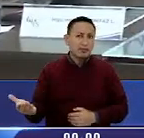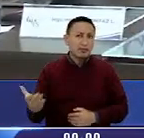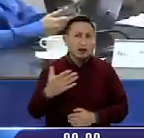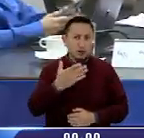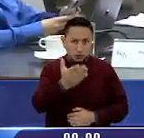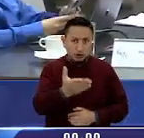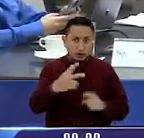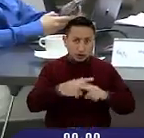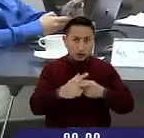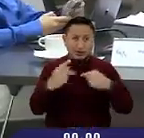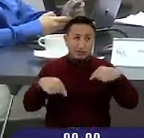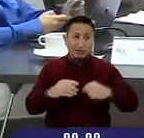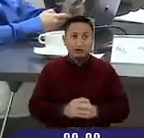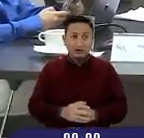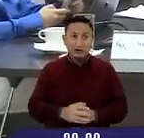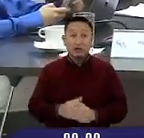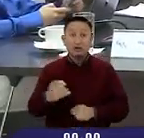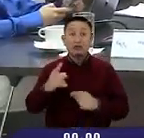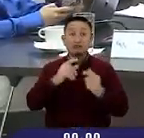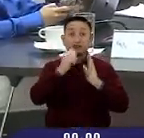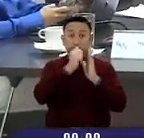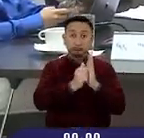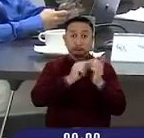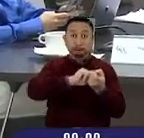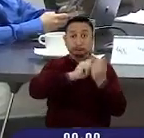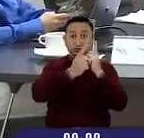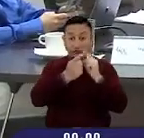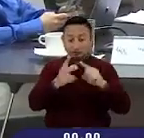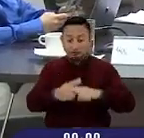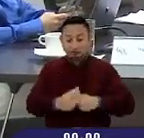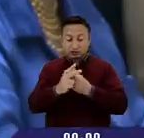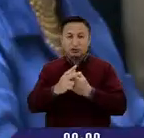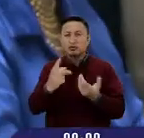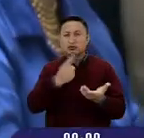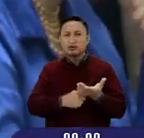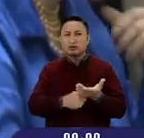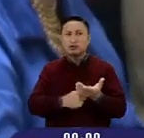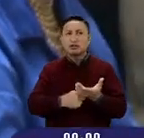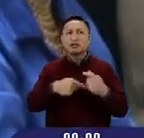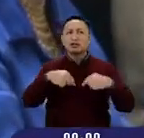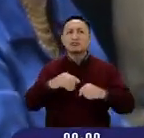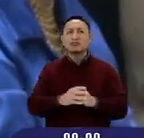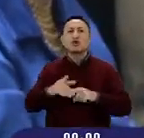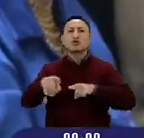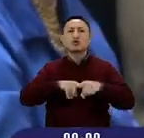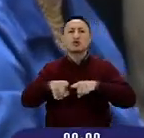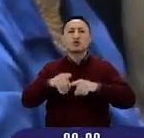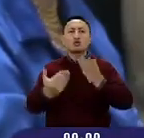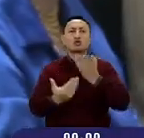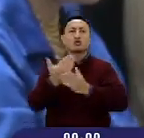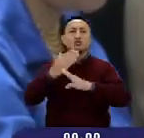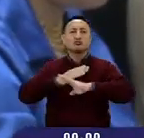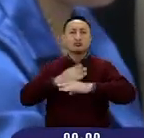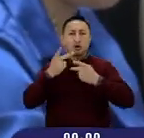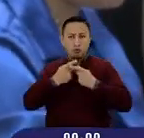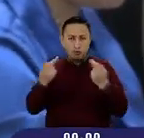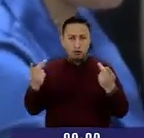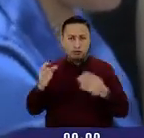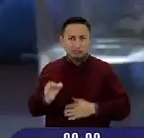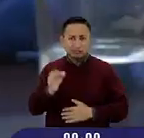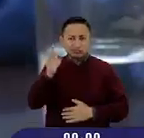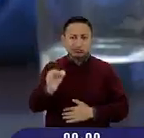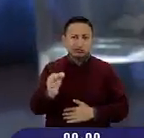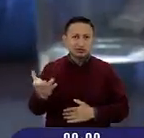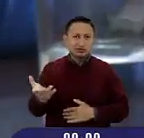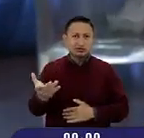usted. Tras cambiarse el orden del día, la sesión se instaló para definir el futuro del concurso para la designación del defensor público, que